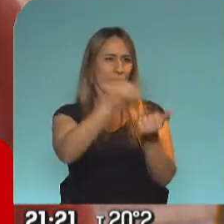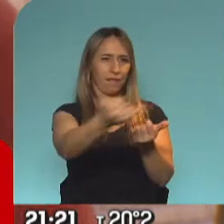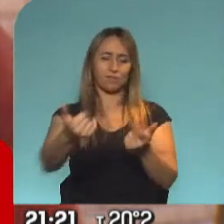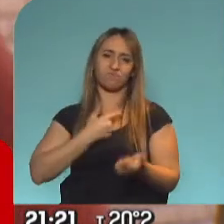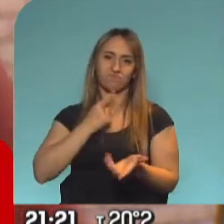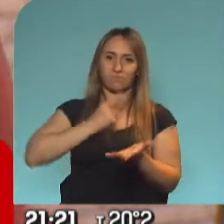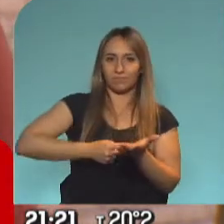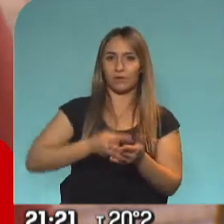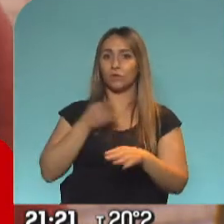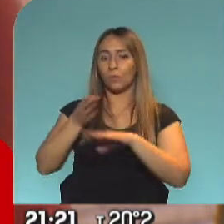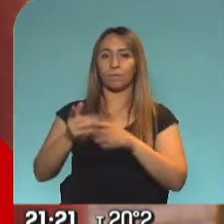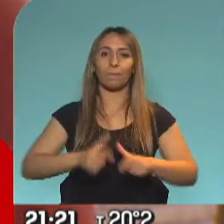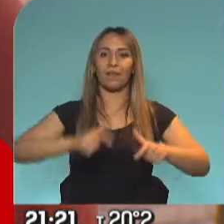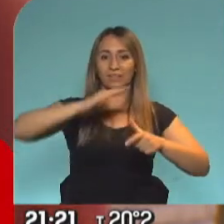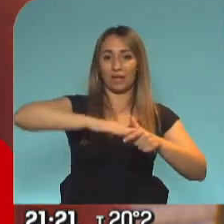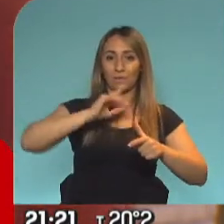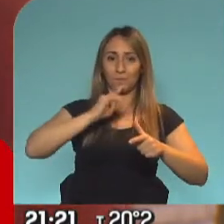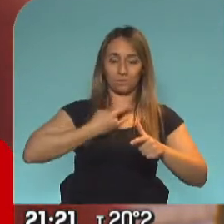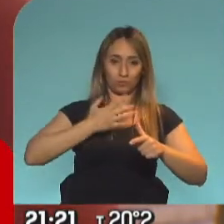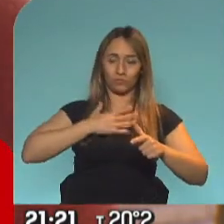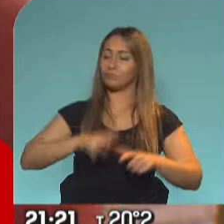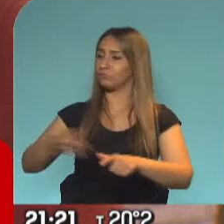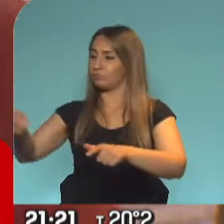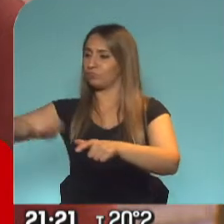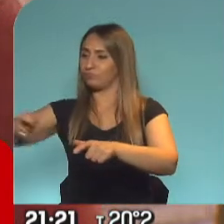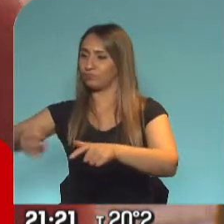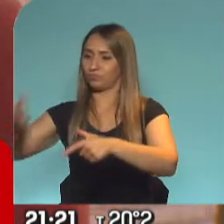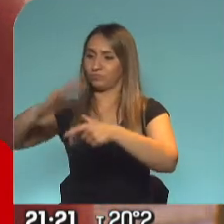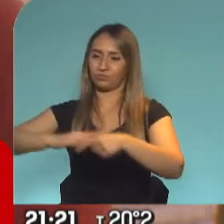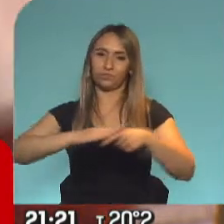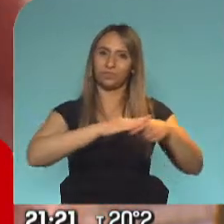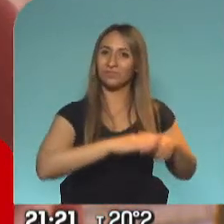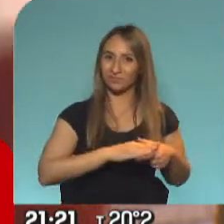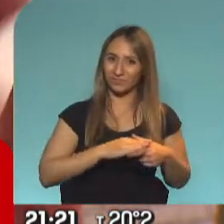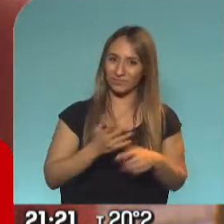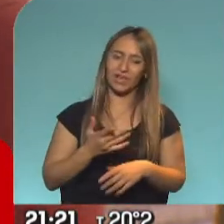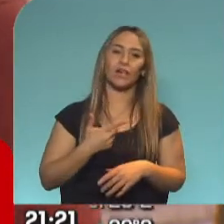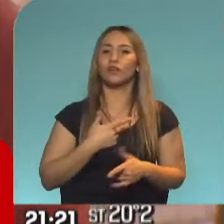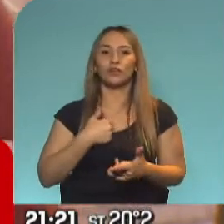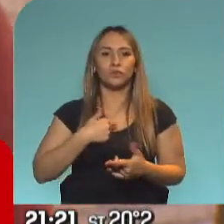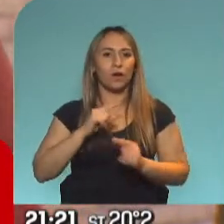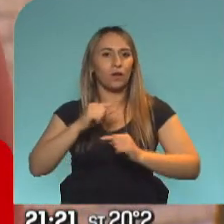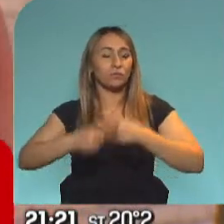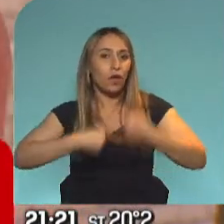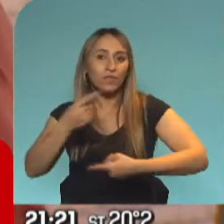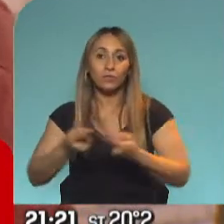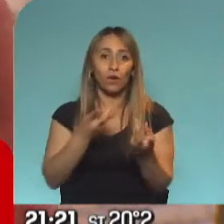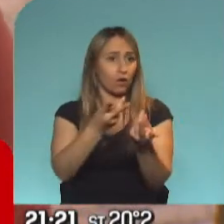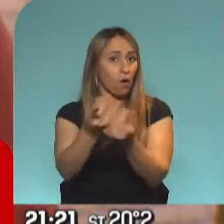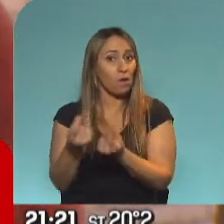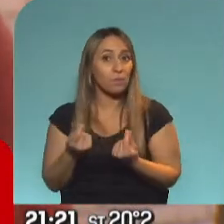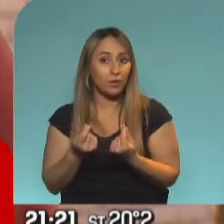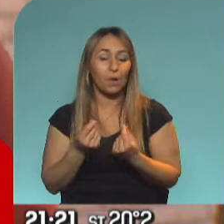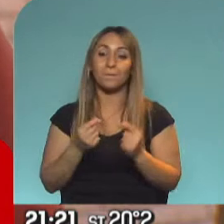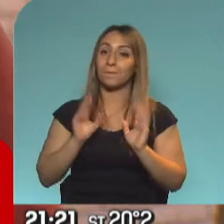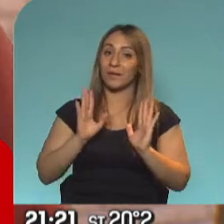vez de ir yo particularmente a buscar la comida. Entonces así evito también, puedo seguir consumiendo y comprando en los locales, pero